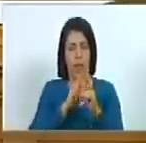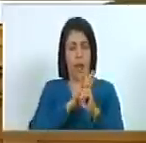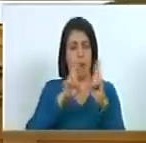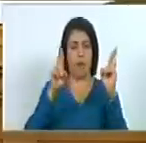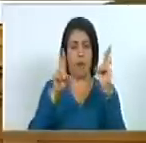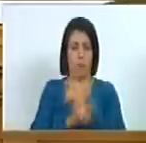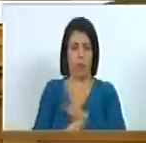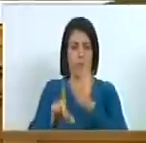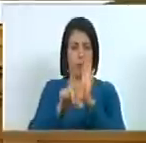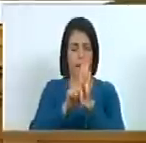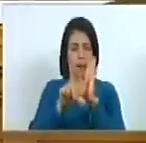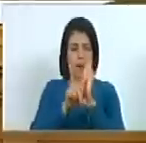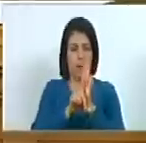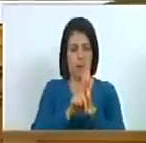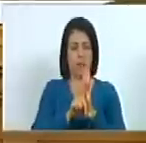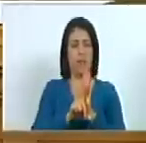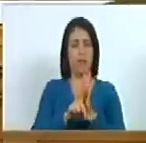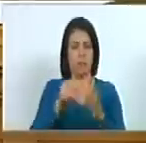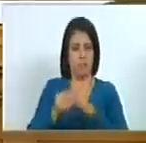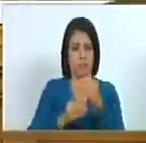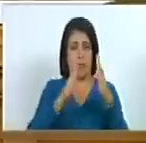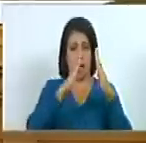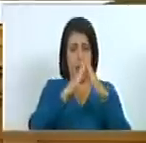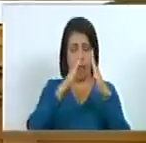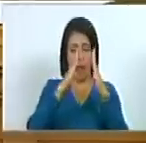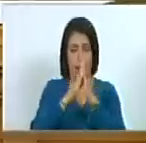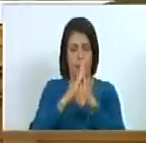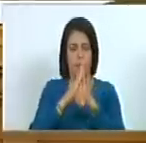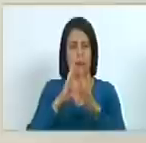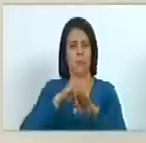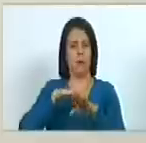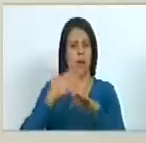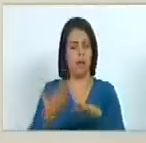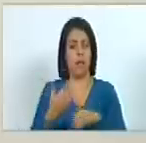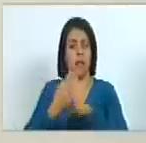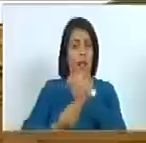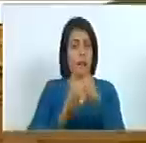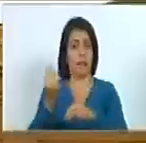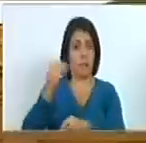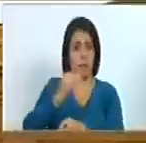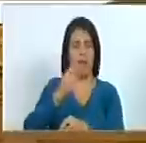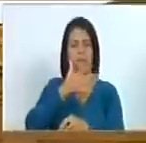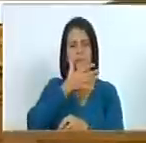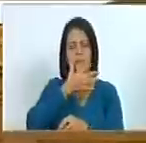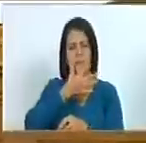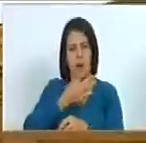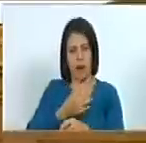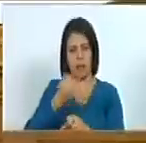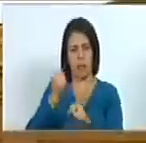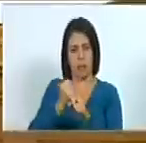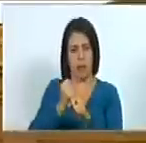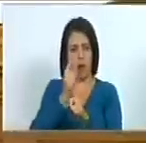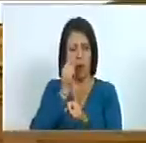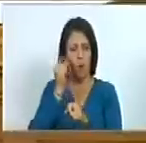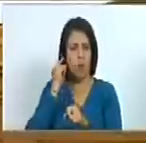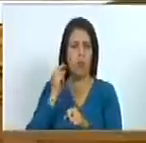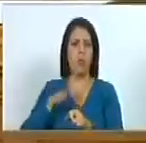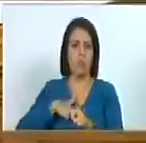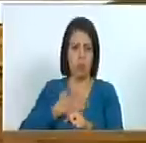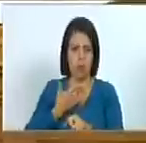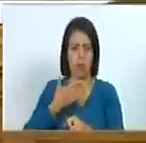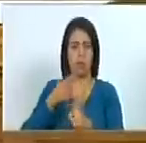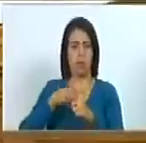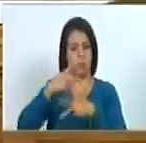reformas de la ley del régimen prestacional de vivienda y hábitat para hacer más asequible a las trabajadoras y a los trabajadores